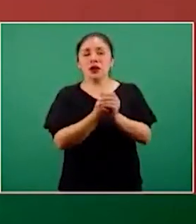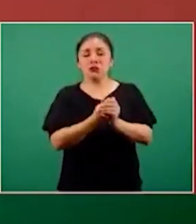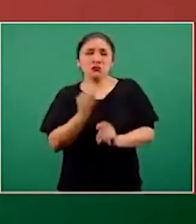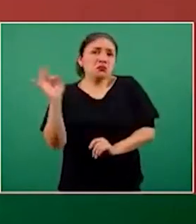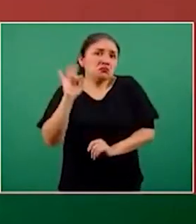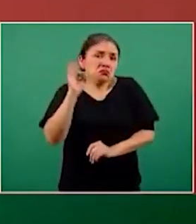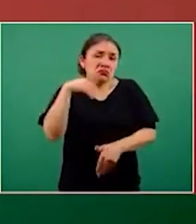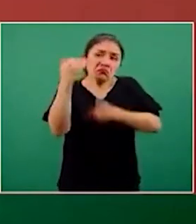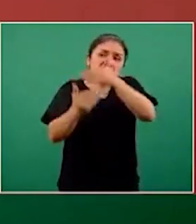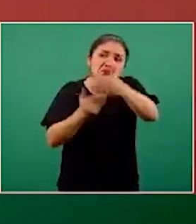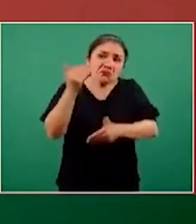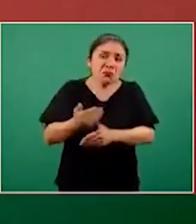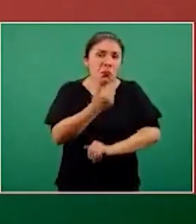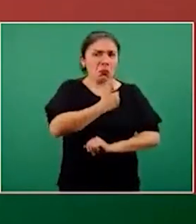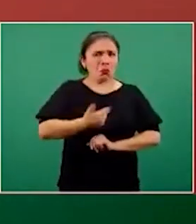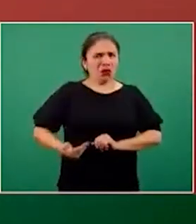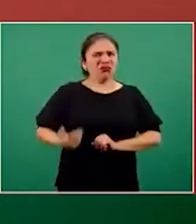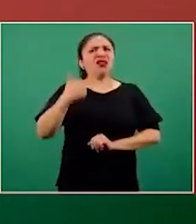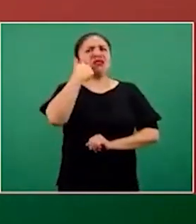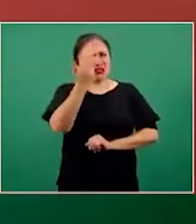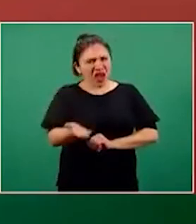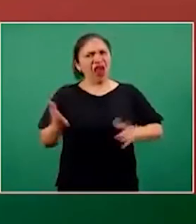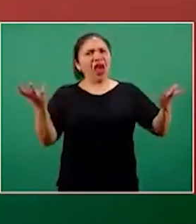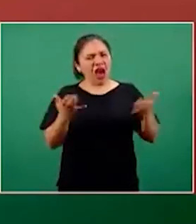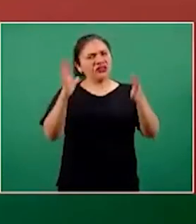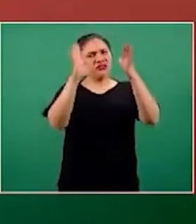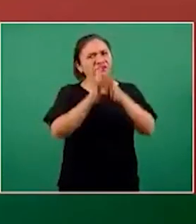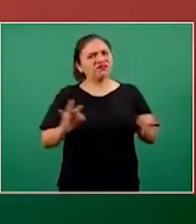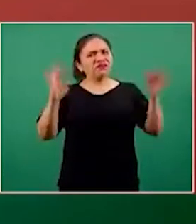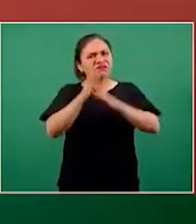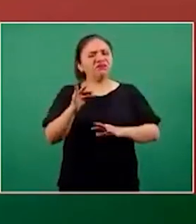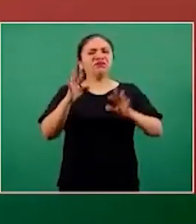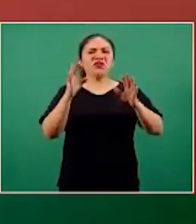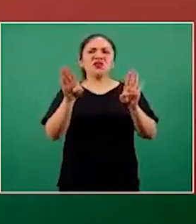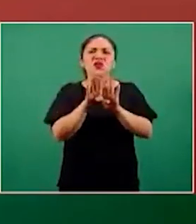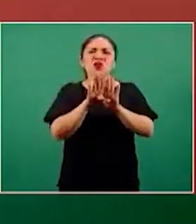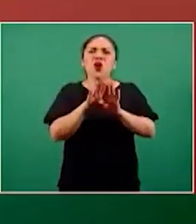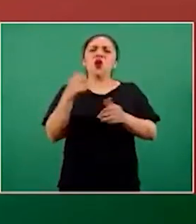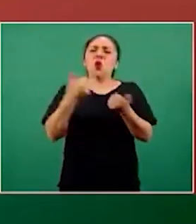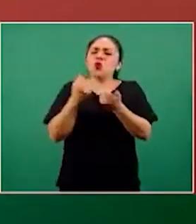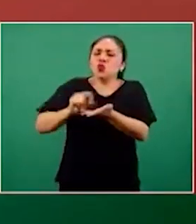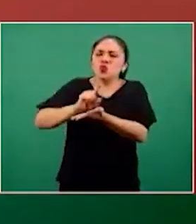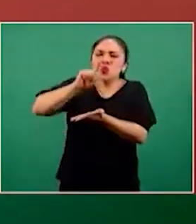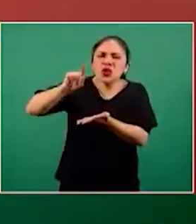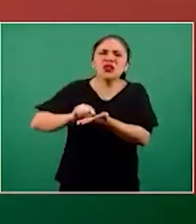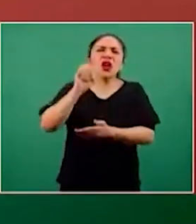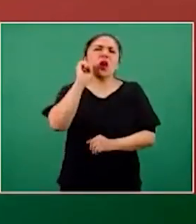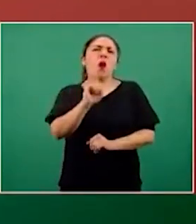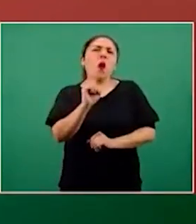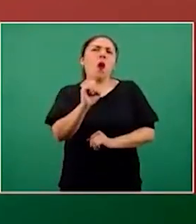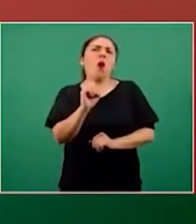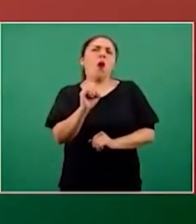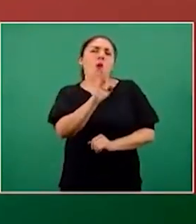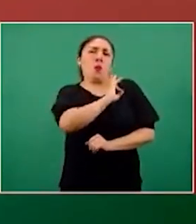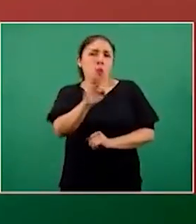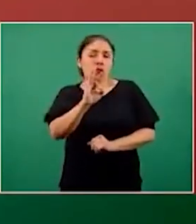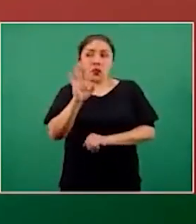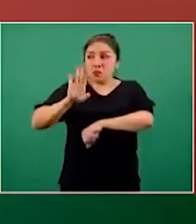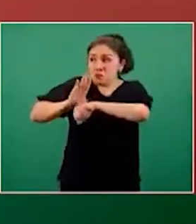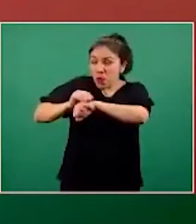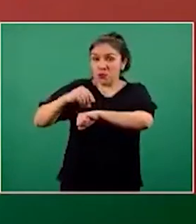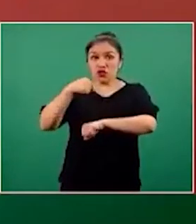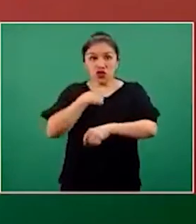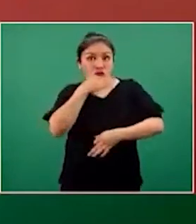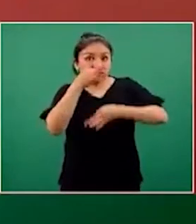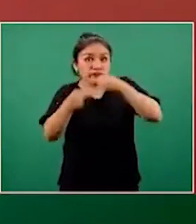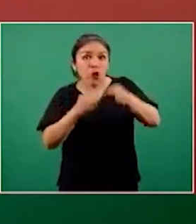en un momento dado el presidente optara por compartir con el público a través de su cuenta de Twitter o nos permitiera a nosotros